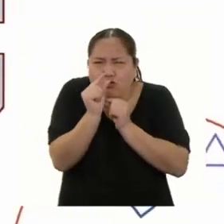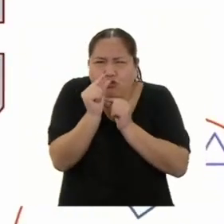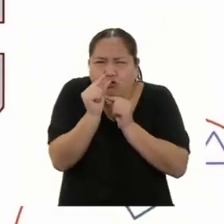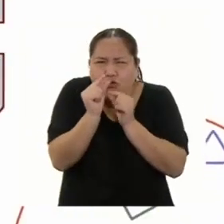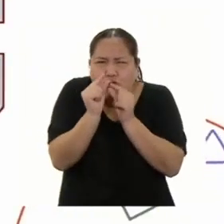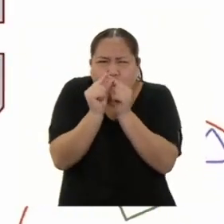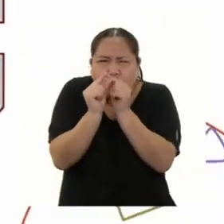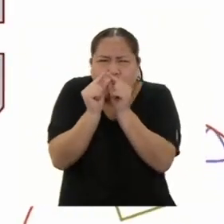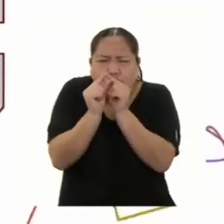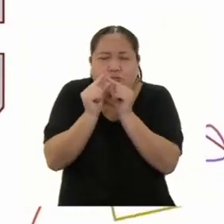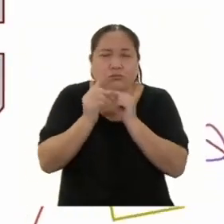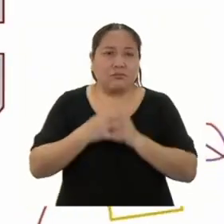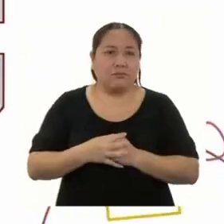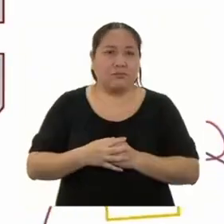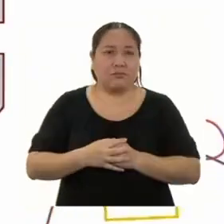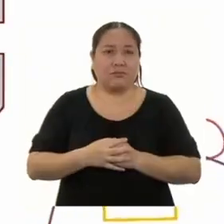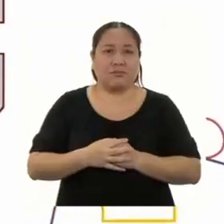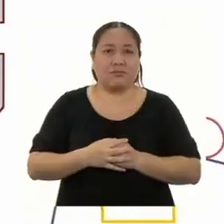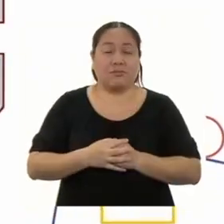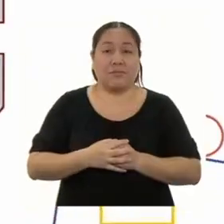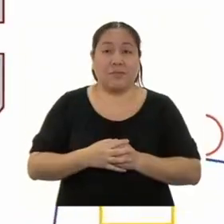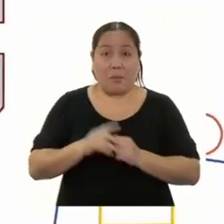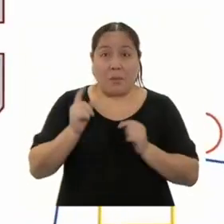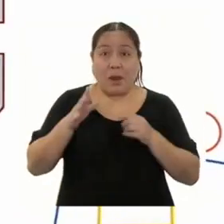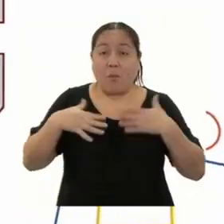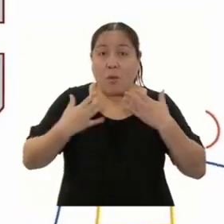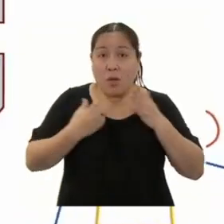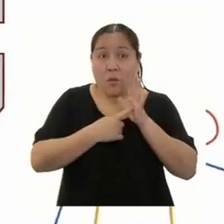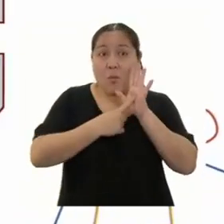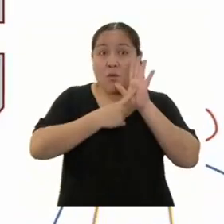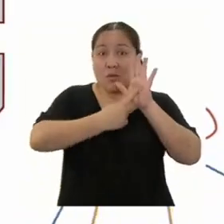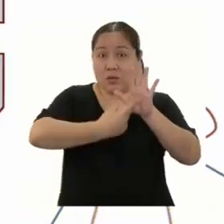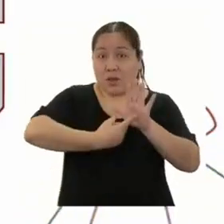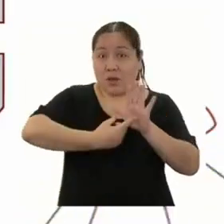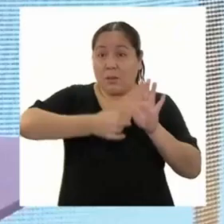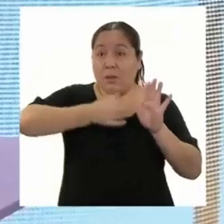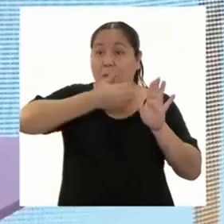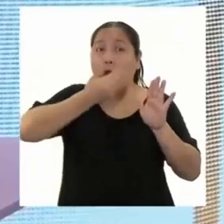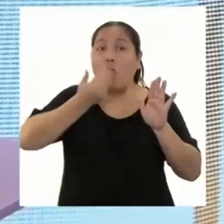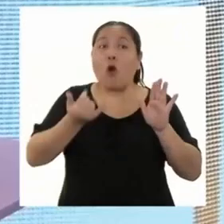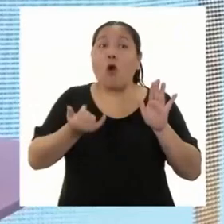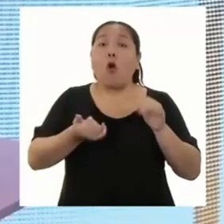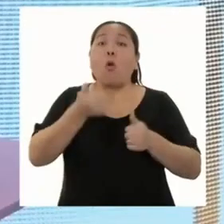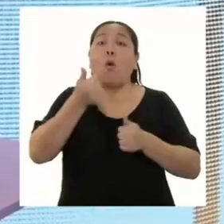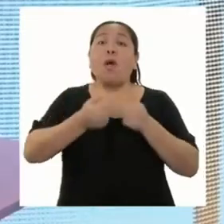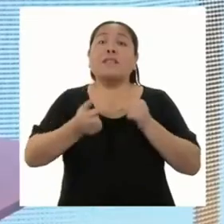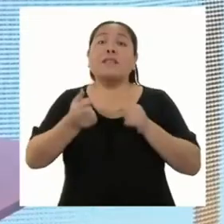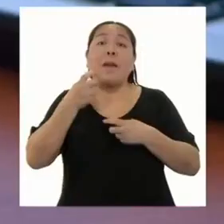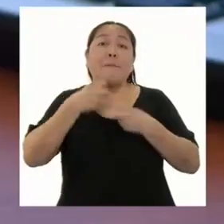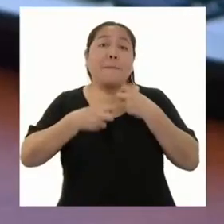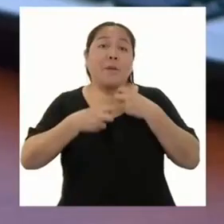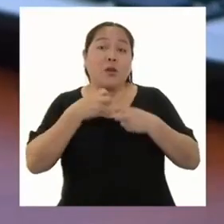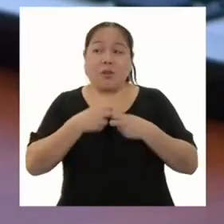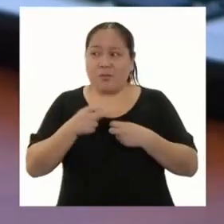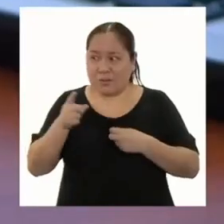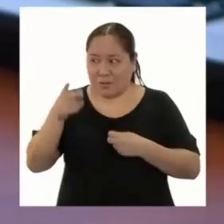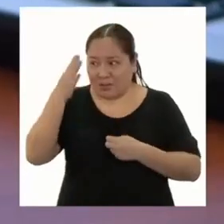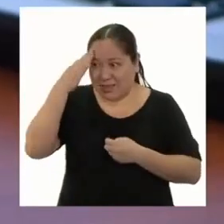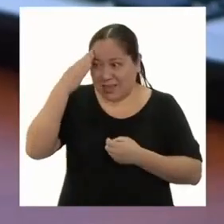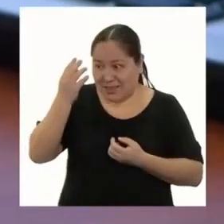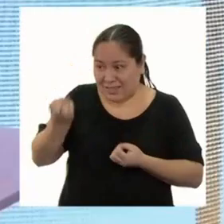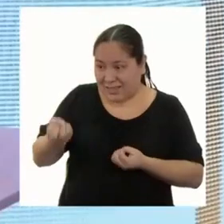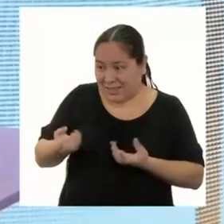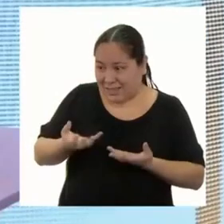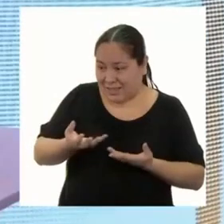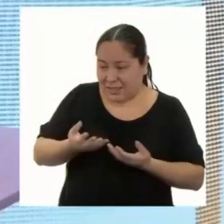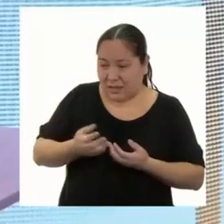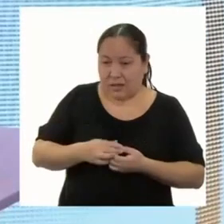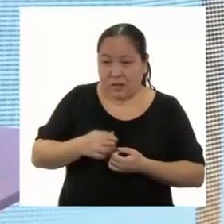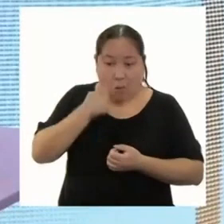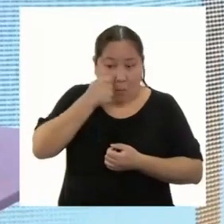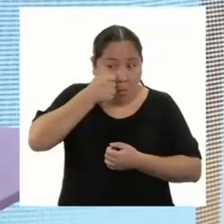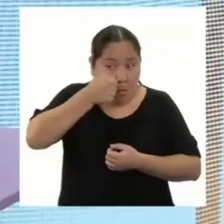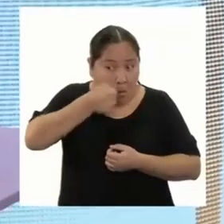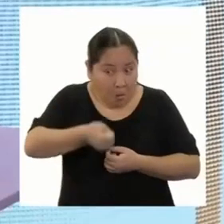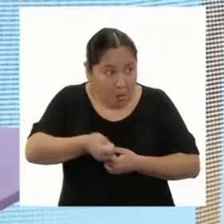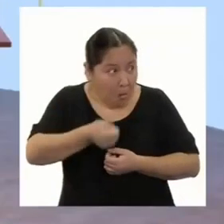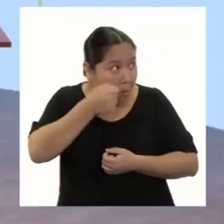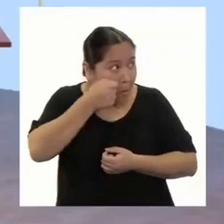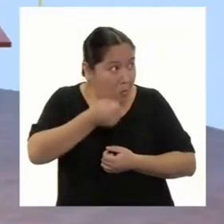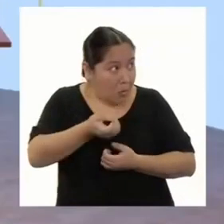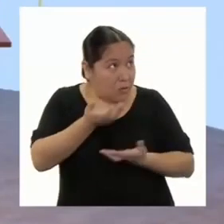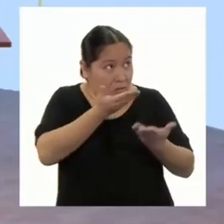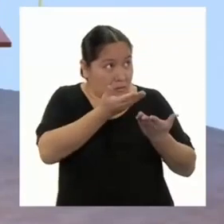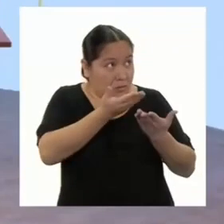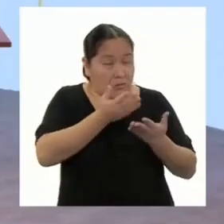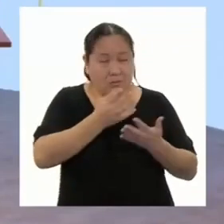microscópica. Y para poder mostrarme mejor la situación, ¿sabes qué hizo? ¿Te trajo una lupa?